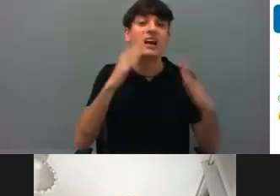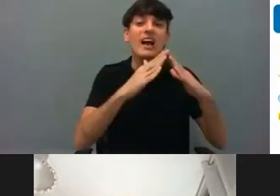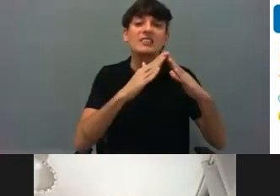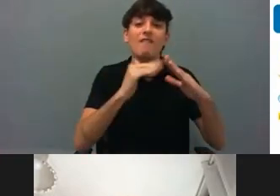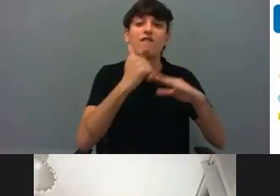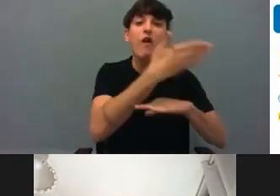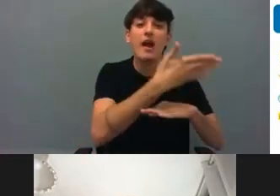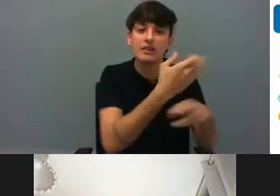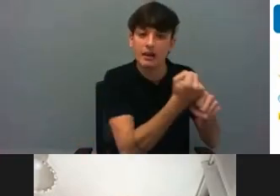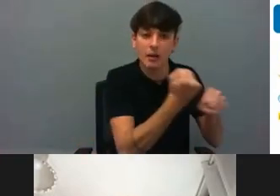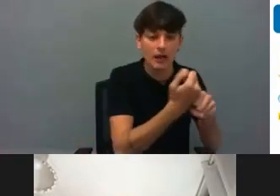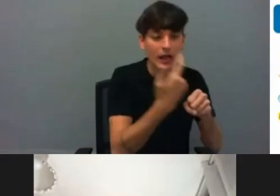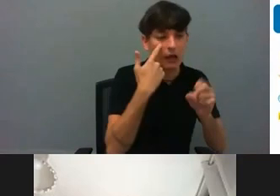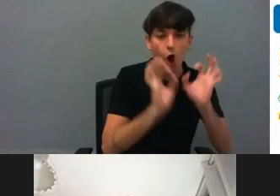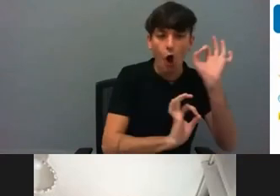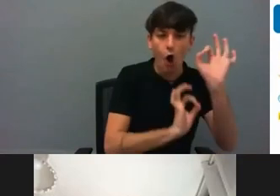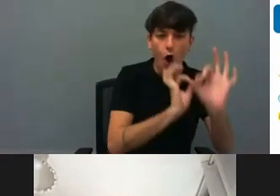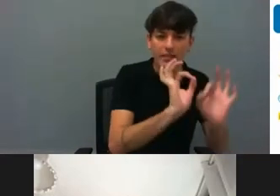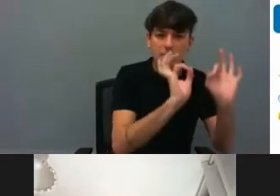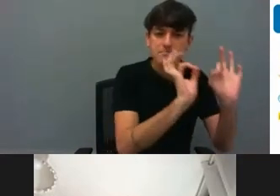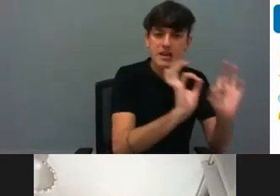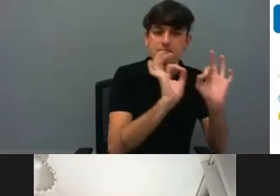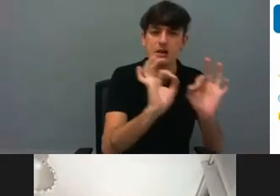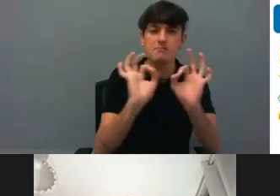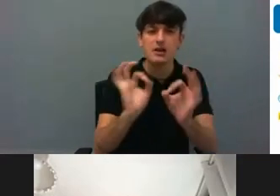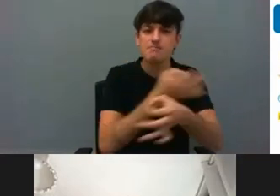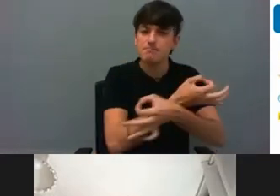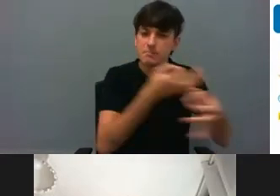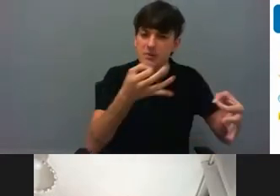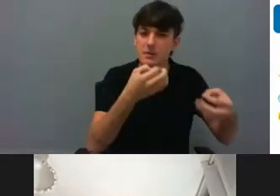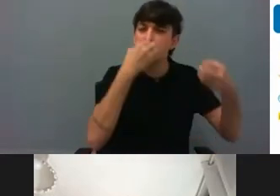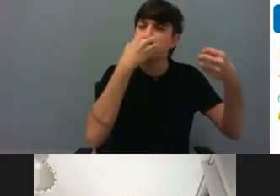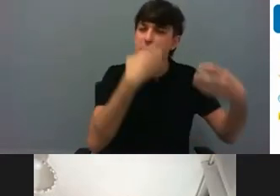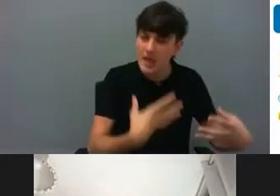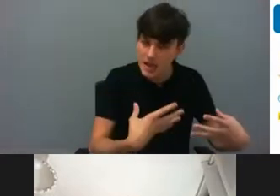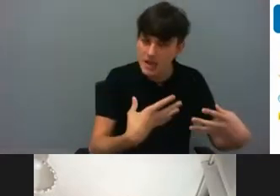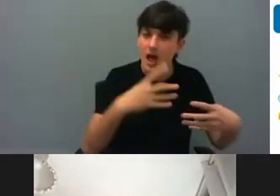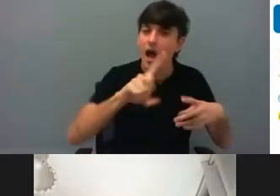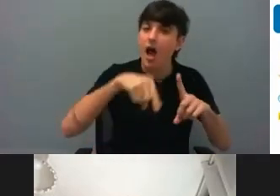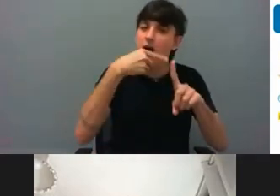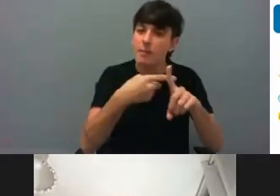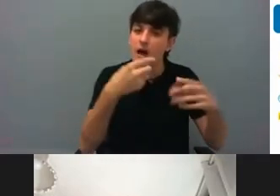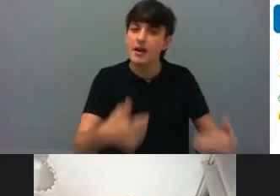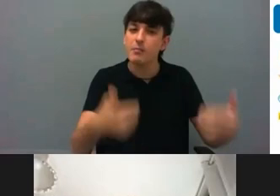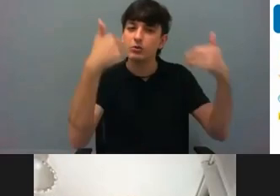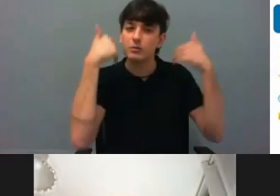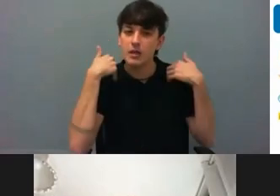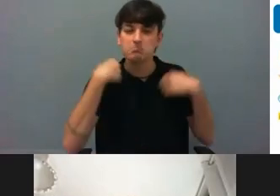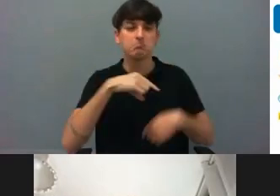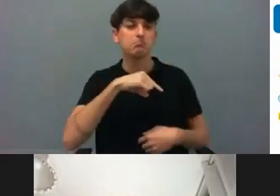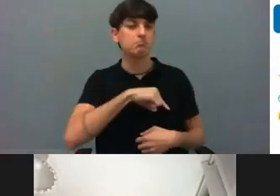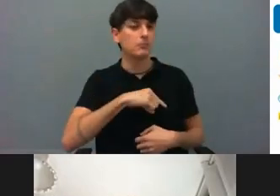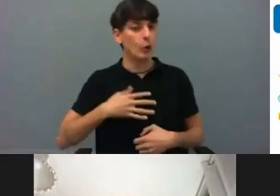tiene que organizarse muy bien para llevar adelante sus responsabilidades y sentirse a gusto con